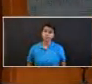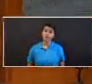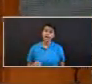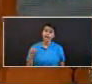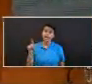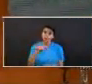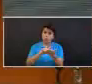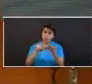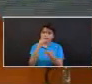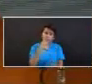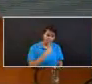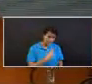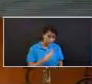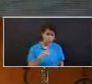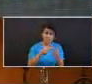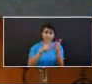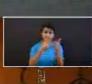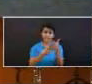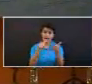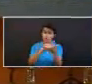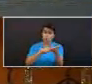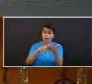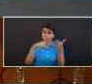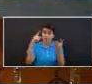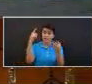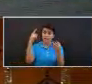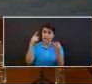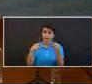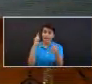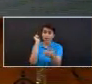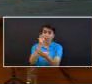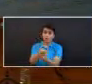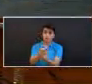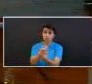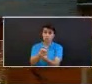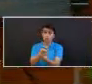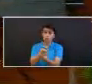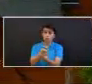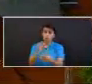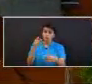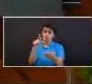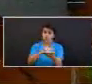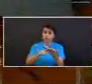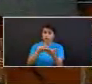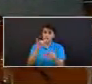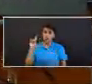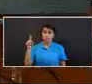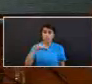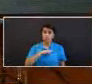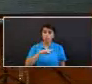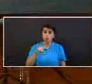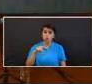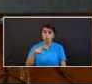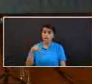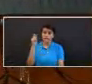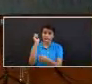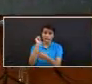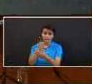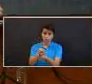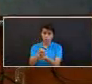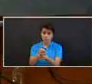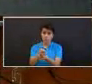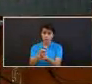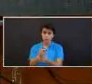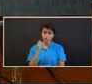hecho, el significado significa lugar del juicio, lugar donde somos enjuiciados, ahí donde